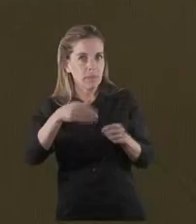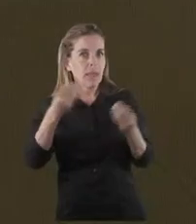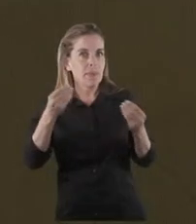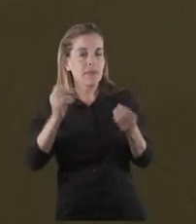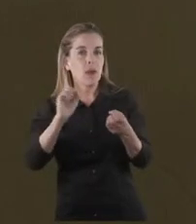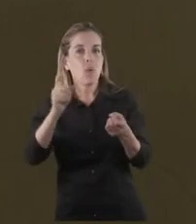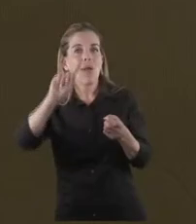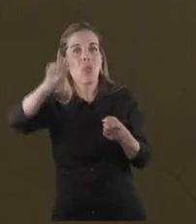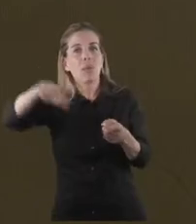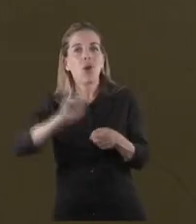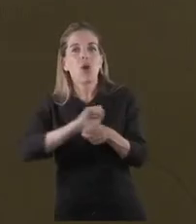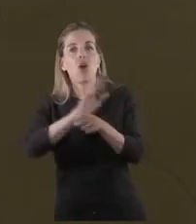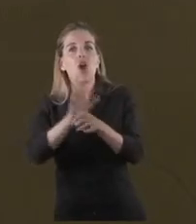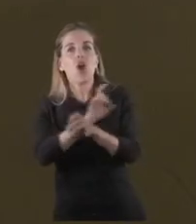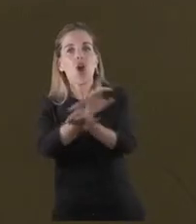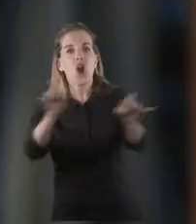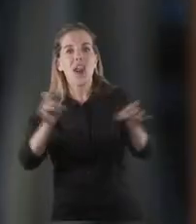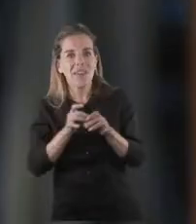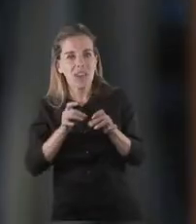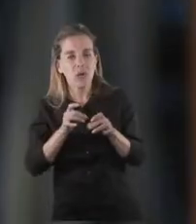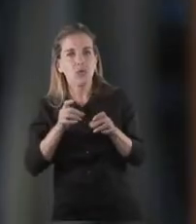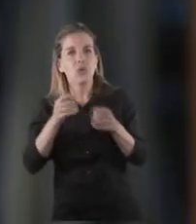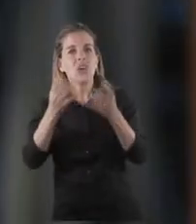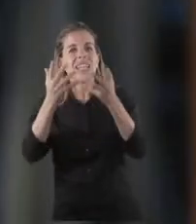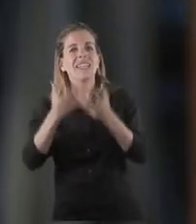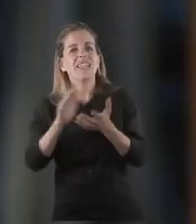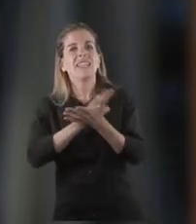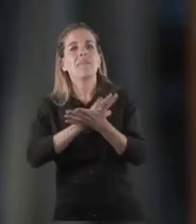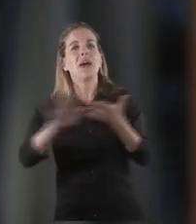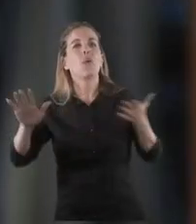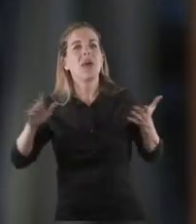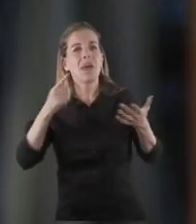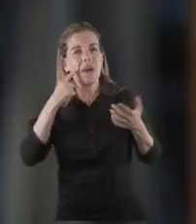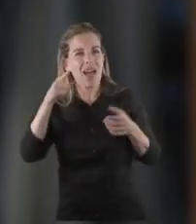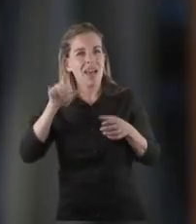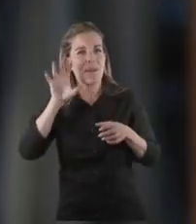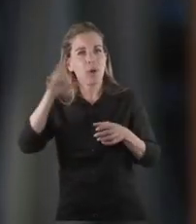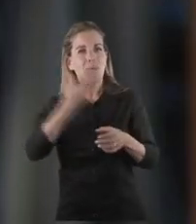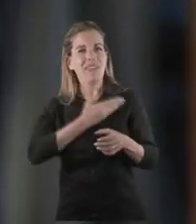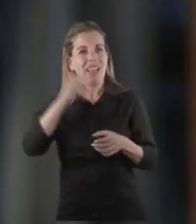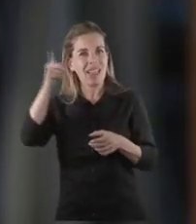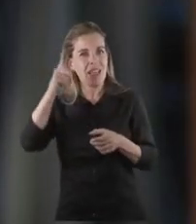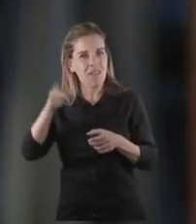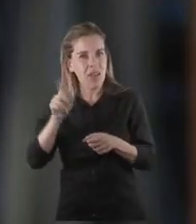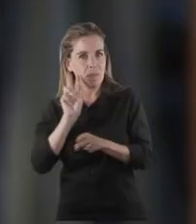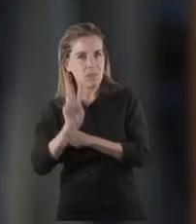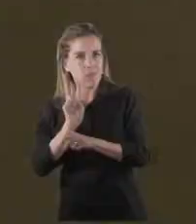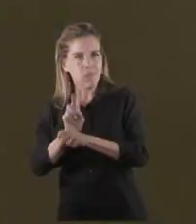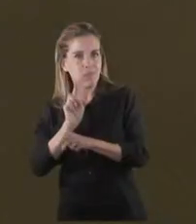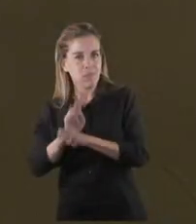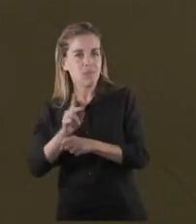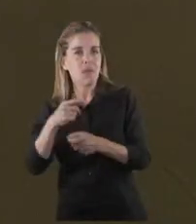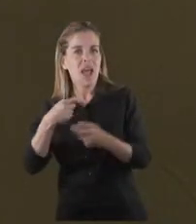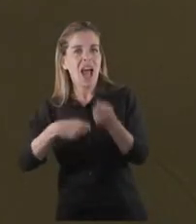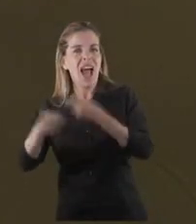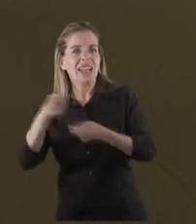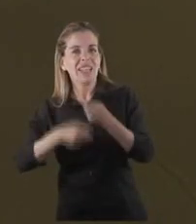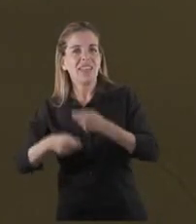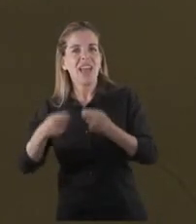pandemia del programa de la billetera de Santa Fe que sostuvo la actividad comercial en la ciudad de Las Parejas y en toda la provincia.